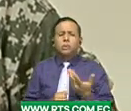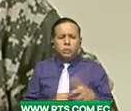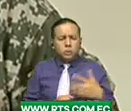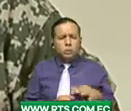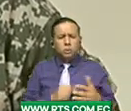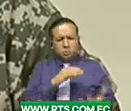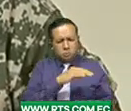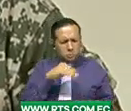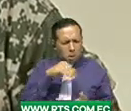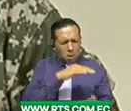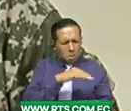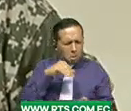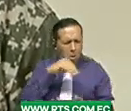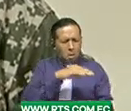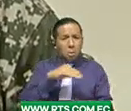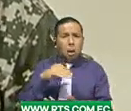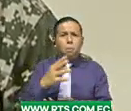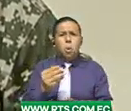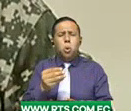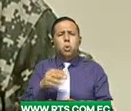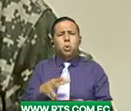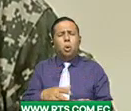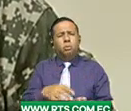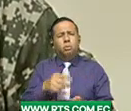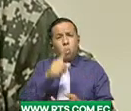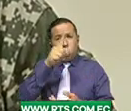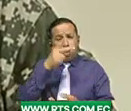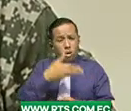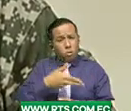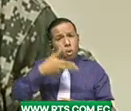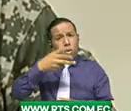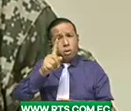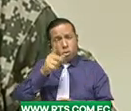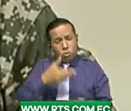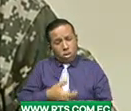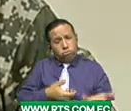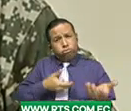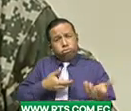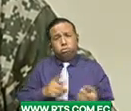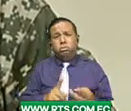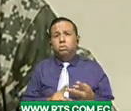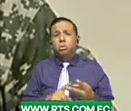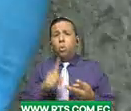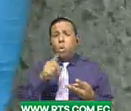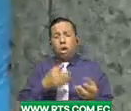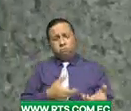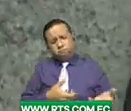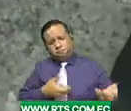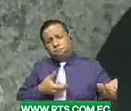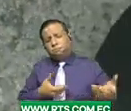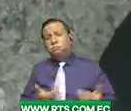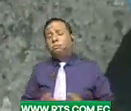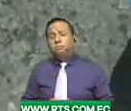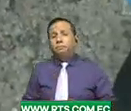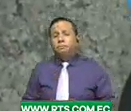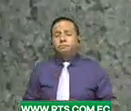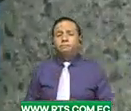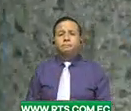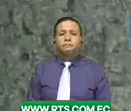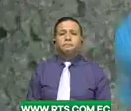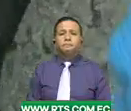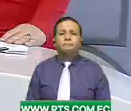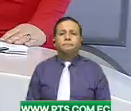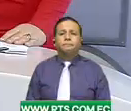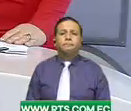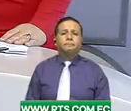269.720 gramos de cocaína, peso neto, un revólver, una subametralladora, una carabina. Informó Julio César